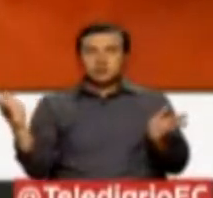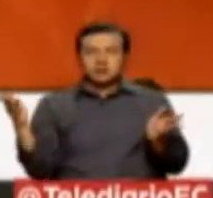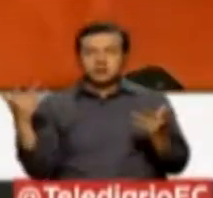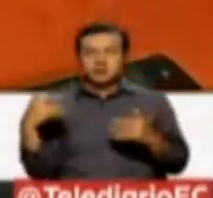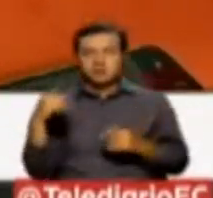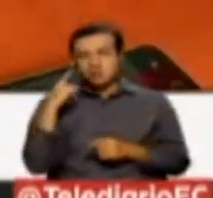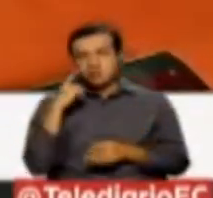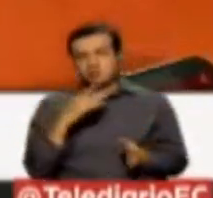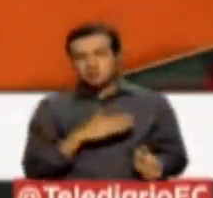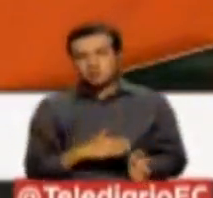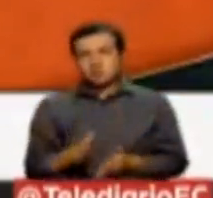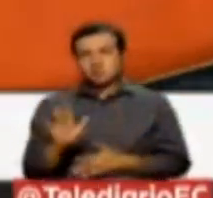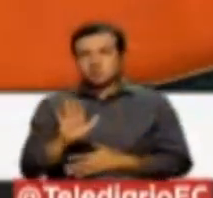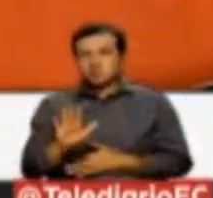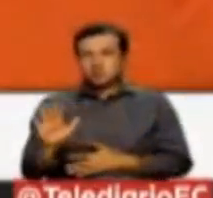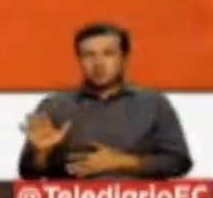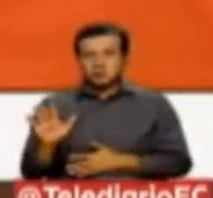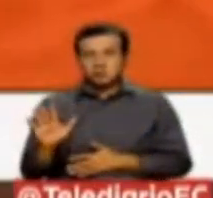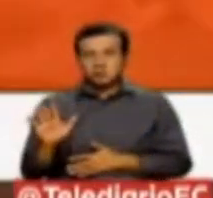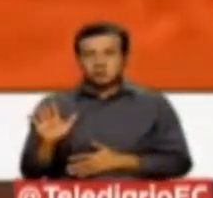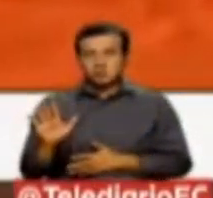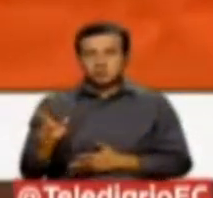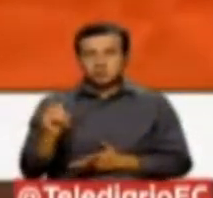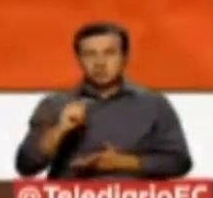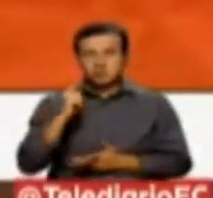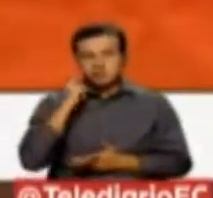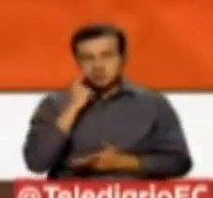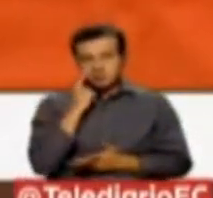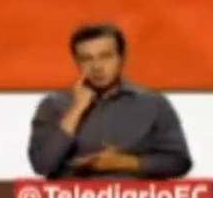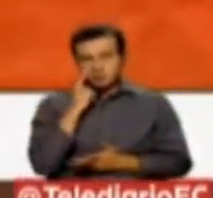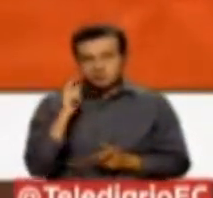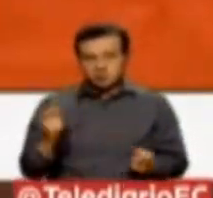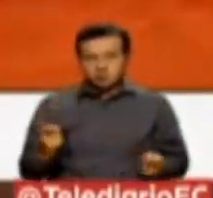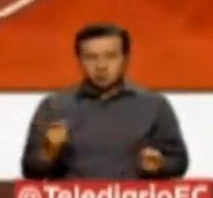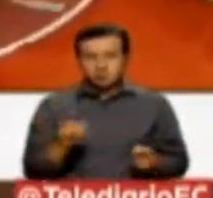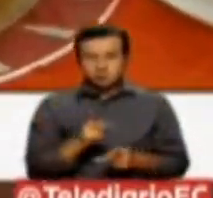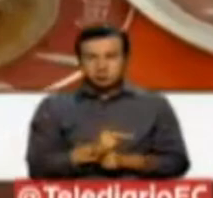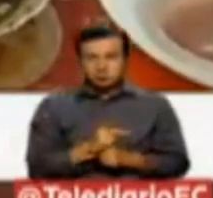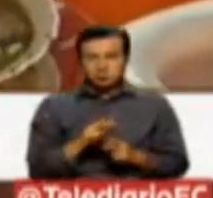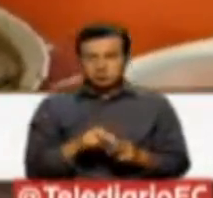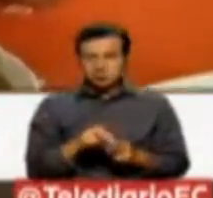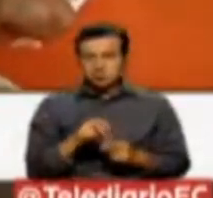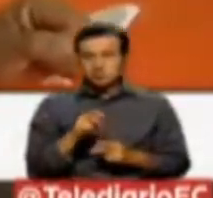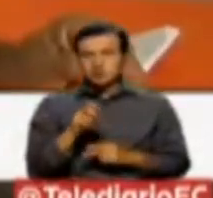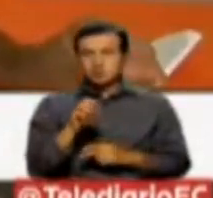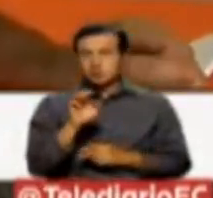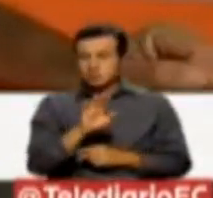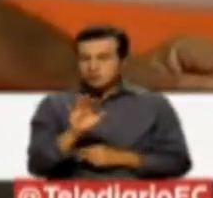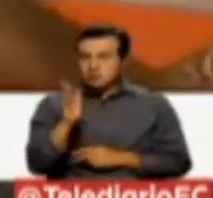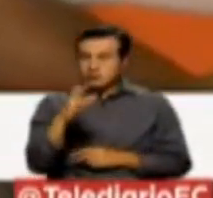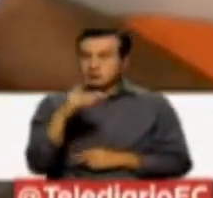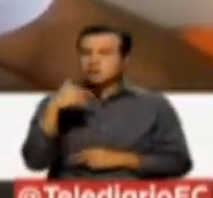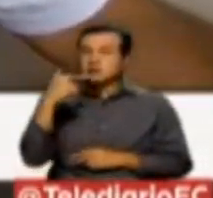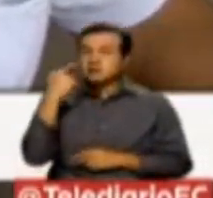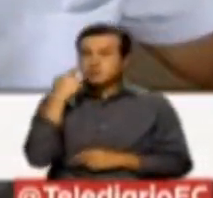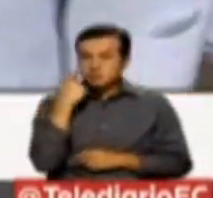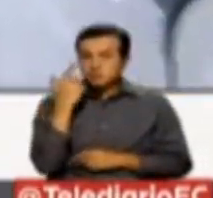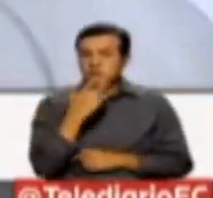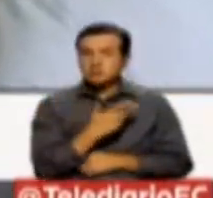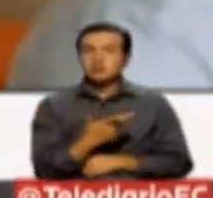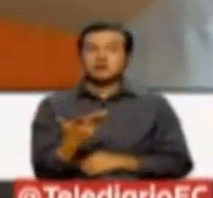Allá, porque ¿cómo es No, se me cae con el cable y vamos a jugar a brinca la cuerda después. Allá. Sí, después entonces yo decidí abrir